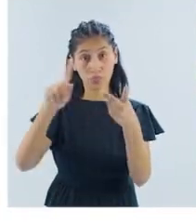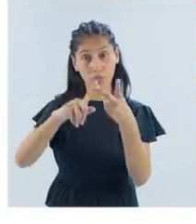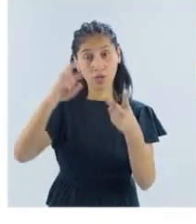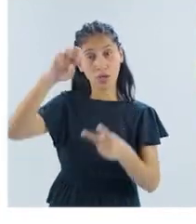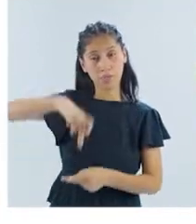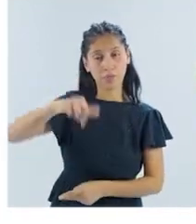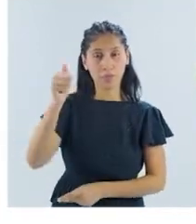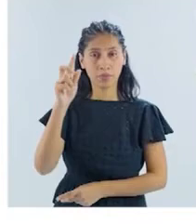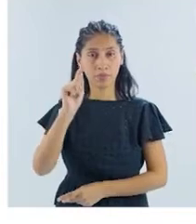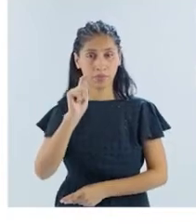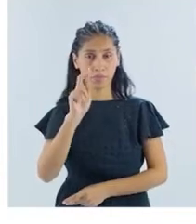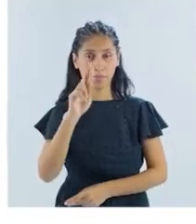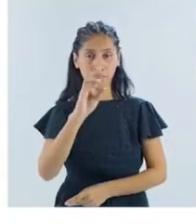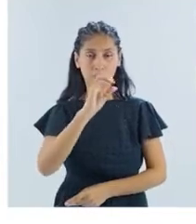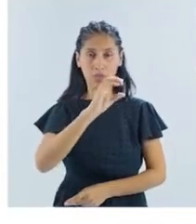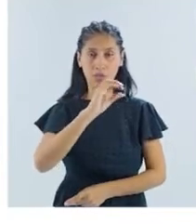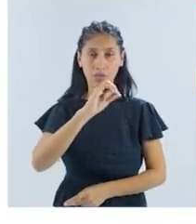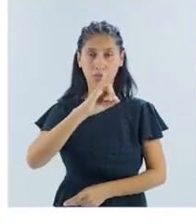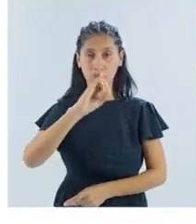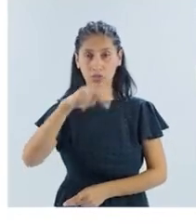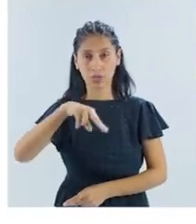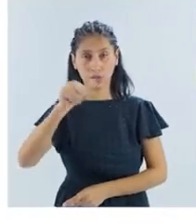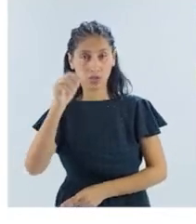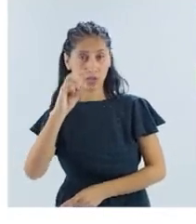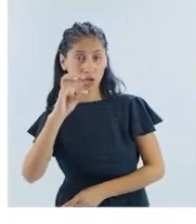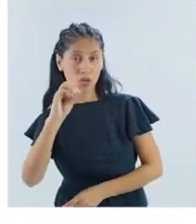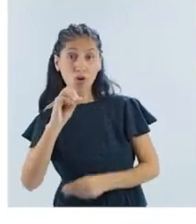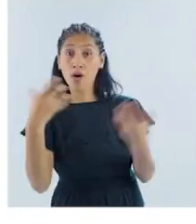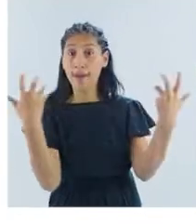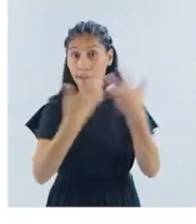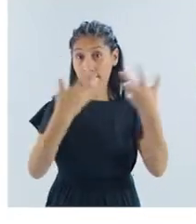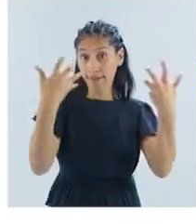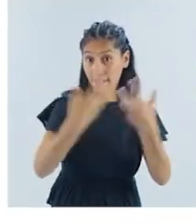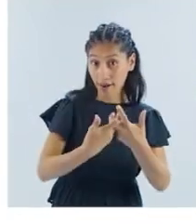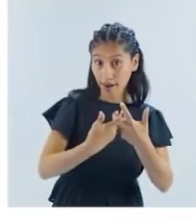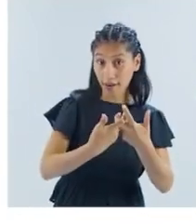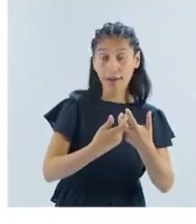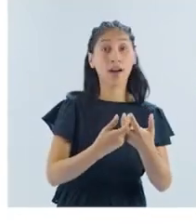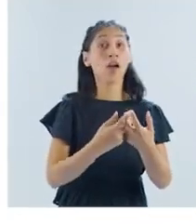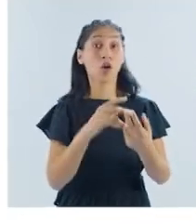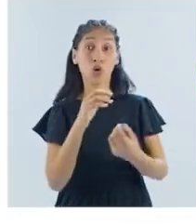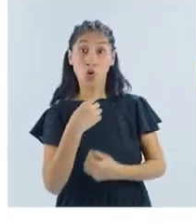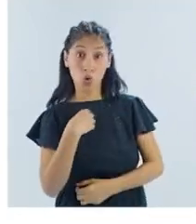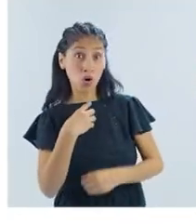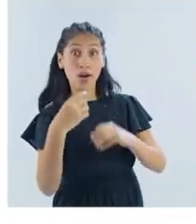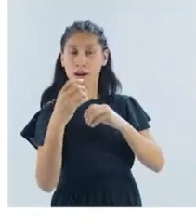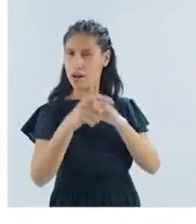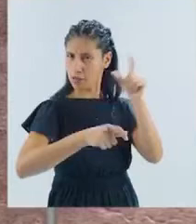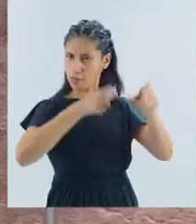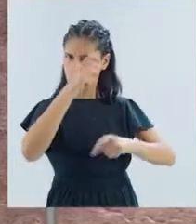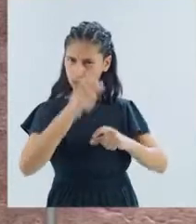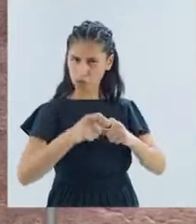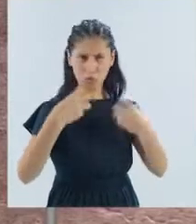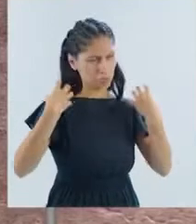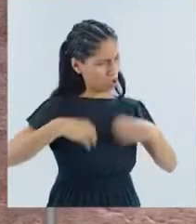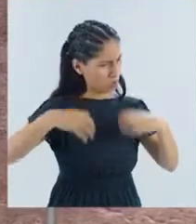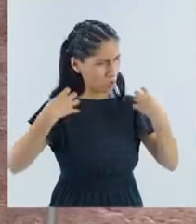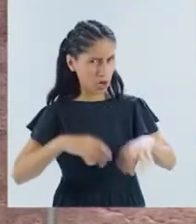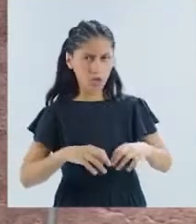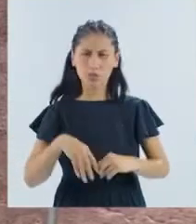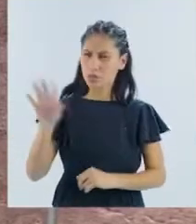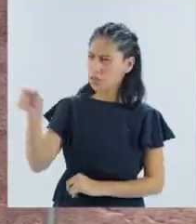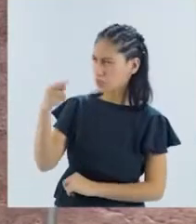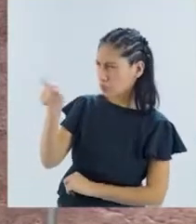son palabras propias de los textos judiciales que utilizan los jueces y los abogados. ¡Qué bueno que aprendas tan rápido! Cori,